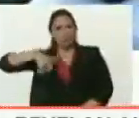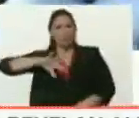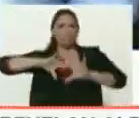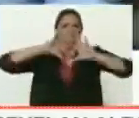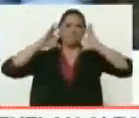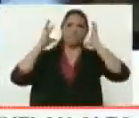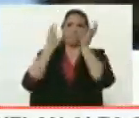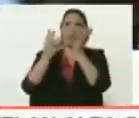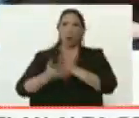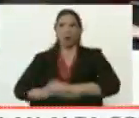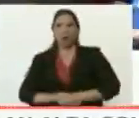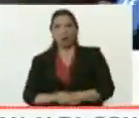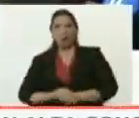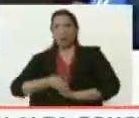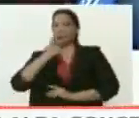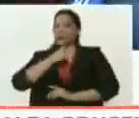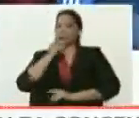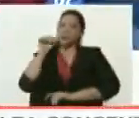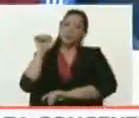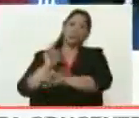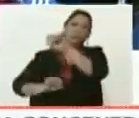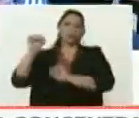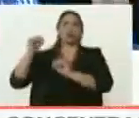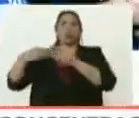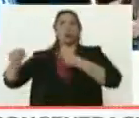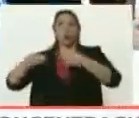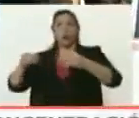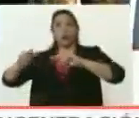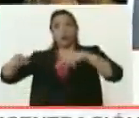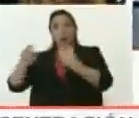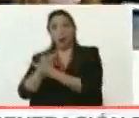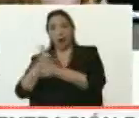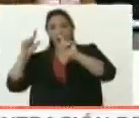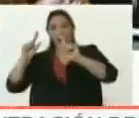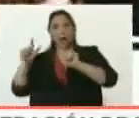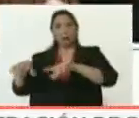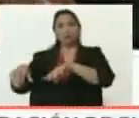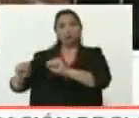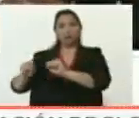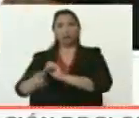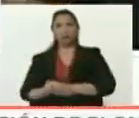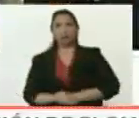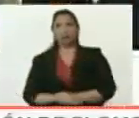mundo que se resisten al modelo neoliberal y al modelo capitalista.